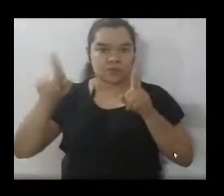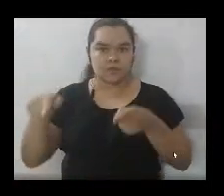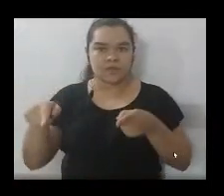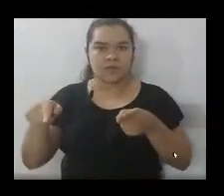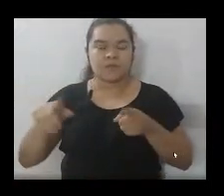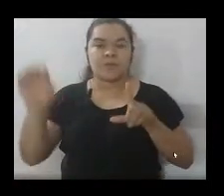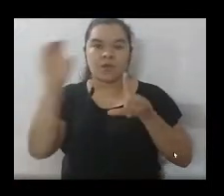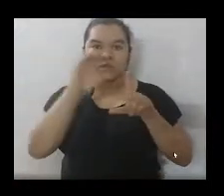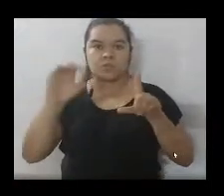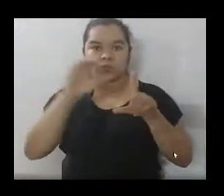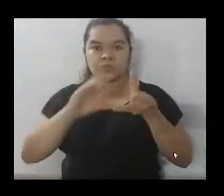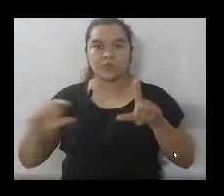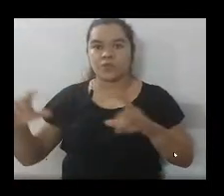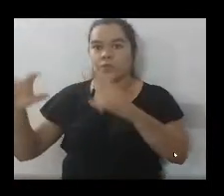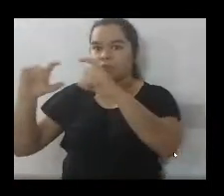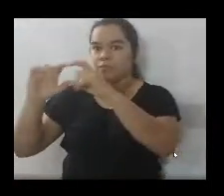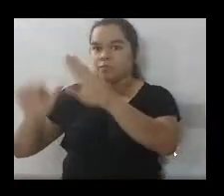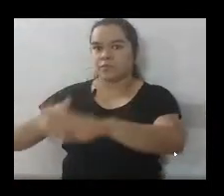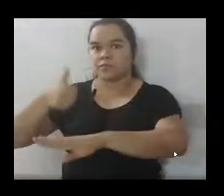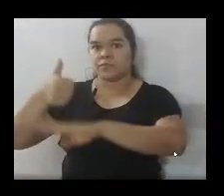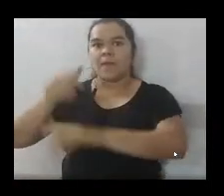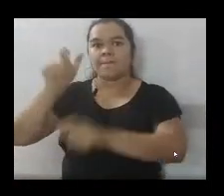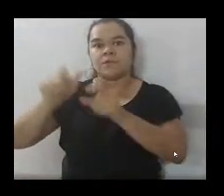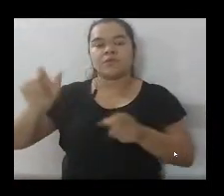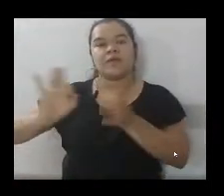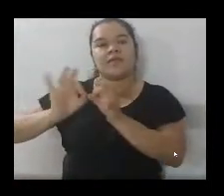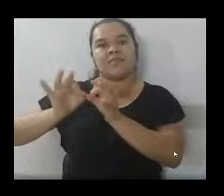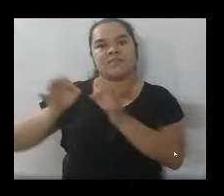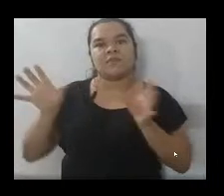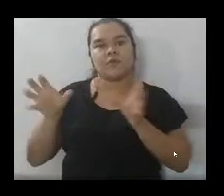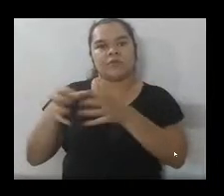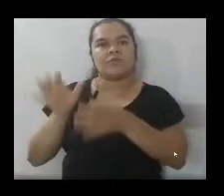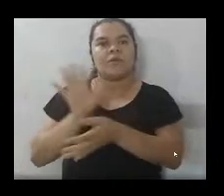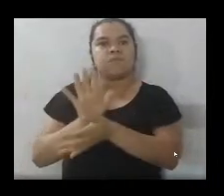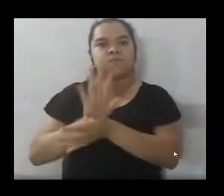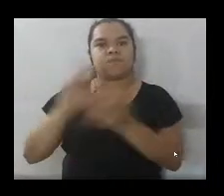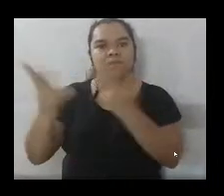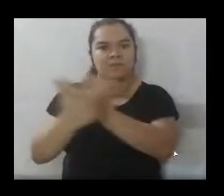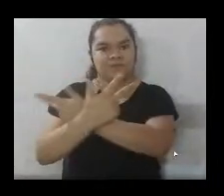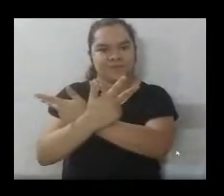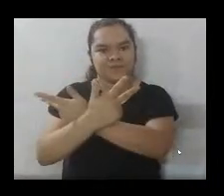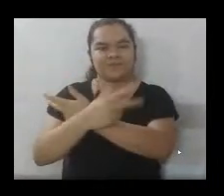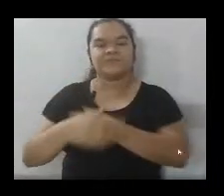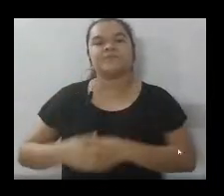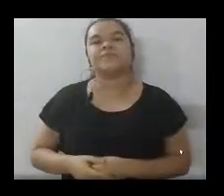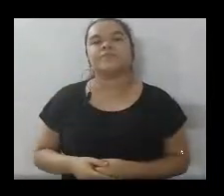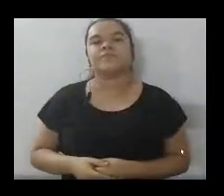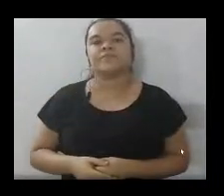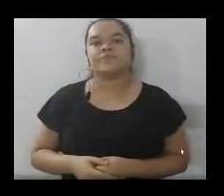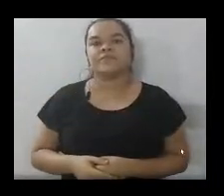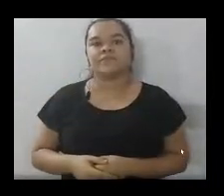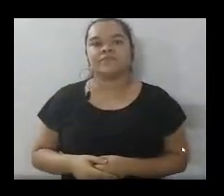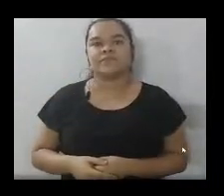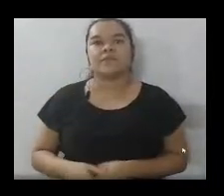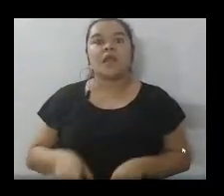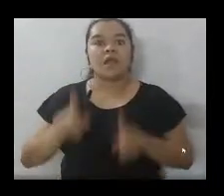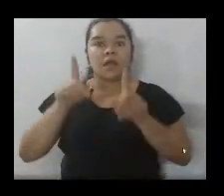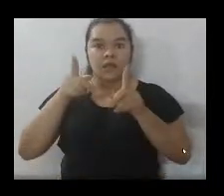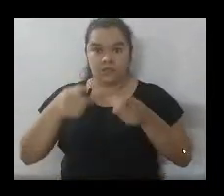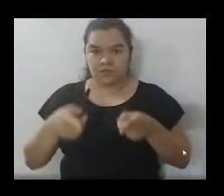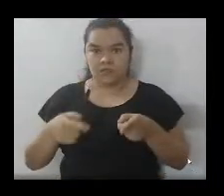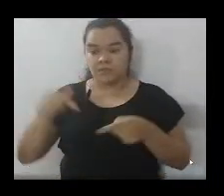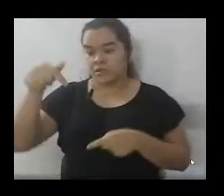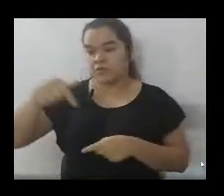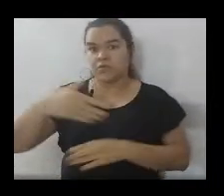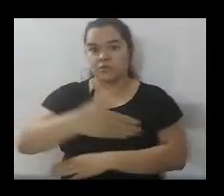siendo acompañados y acompañadas por intérpretes en lengua de señas. Comentarles también que van a estar participando y